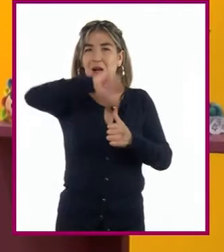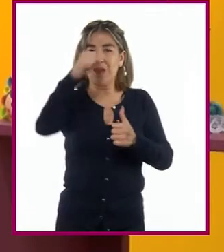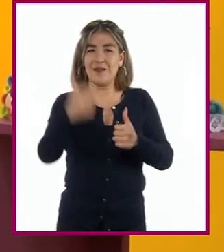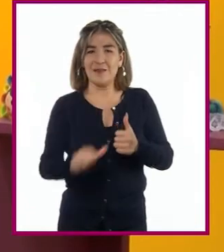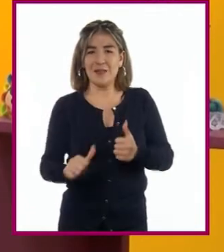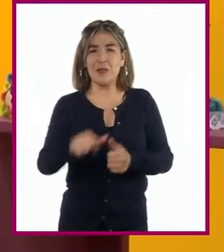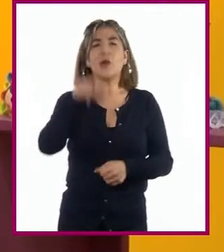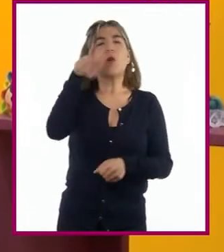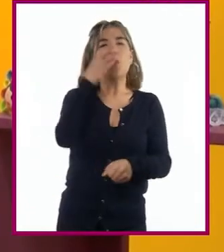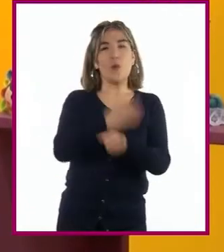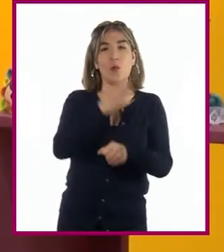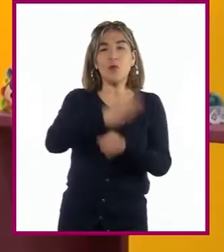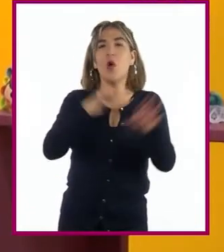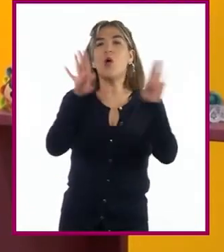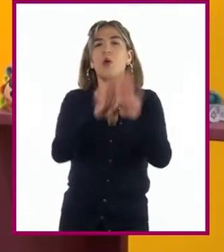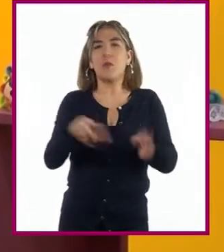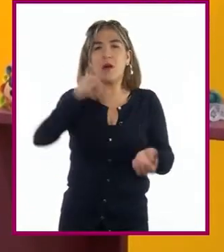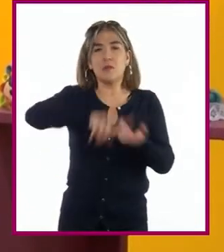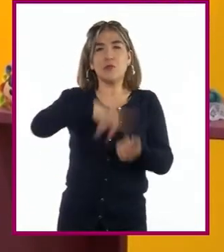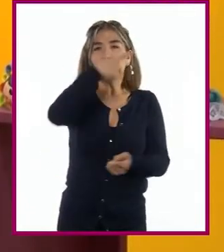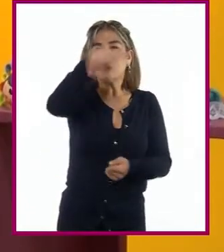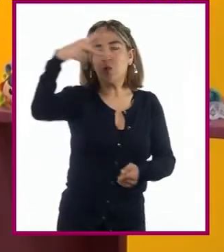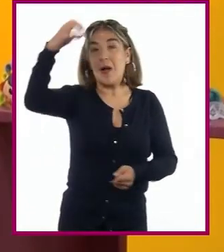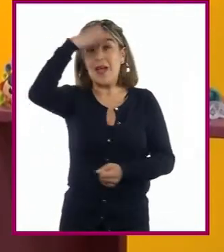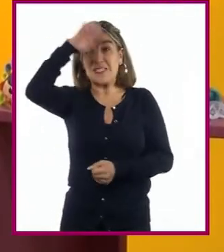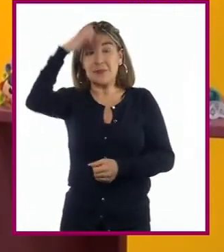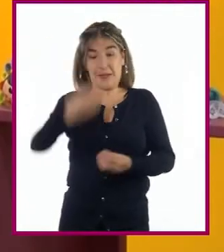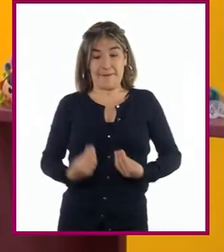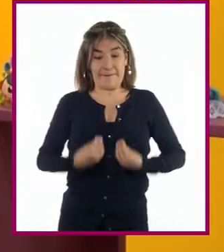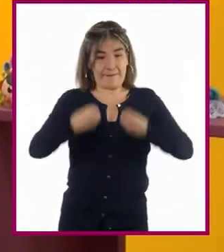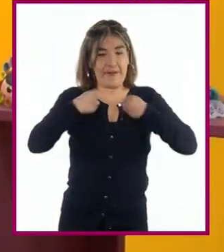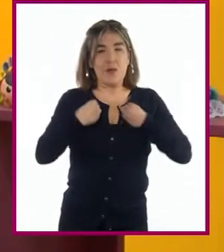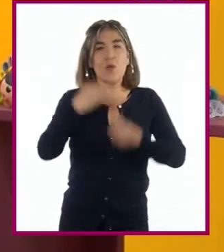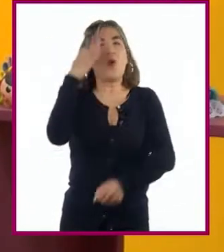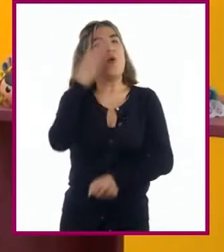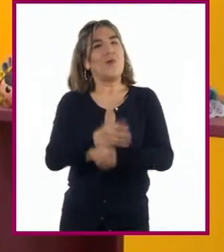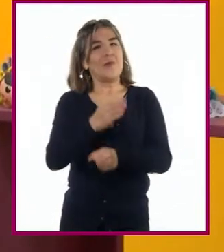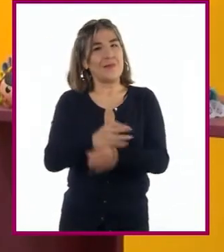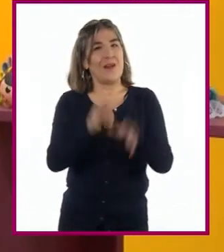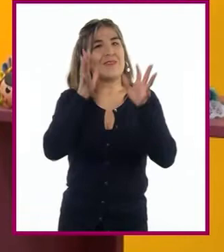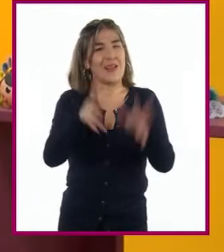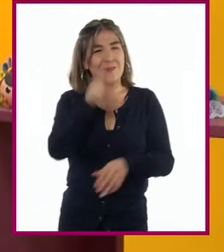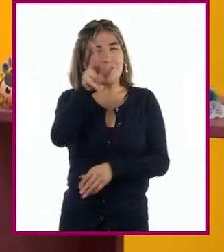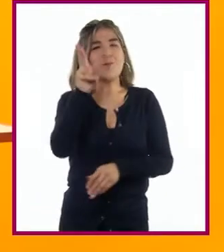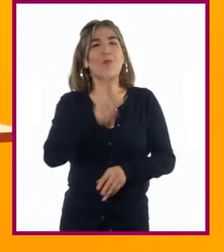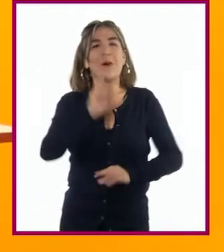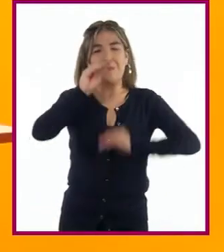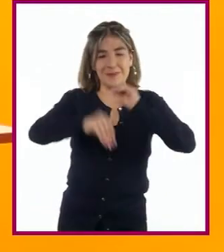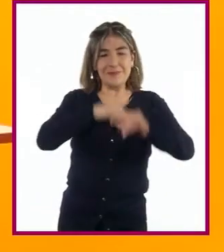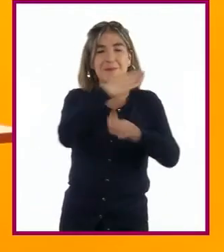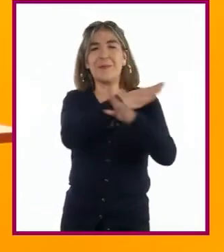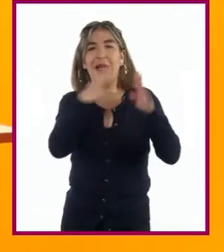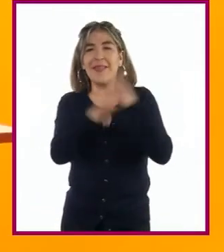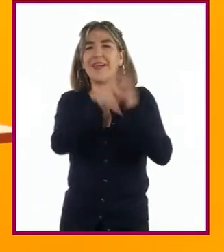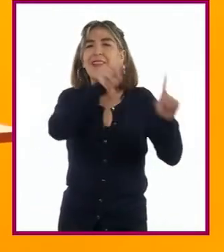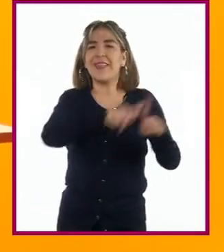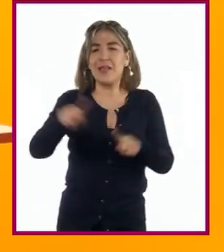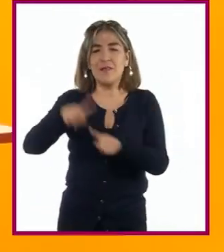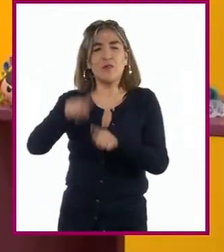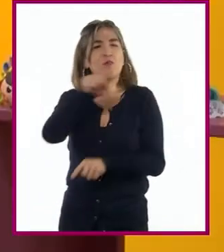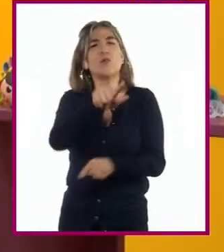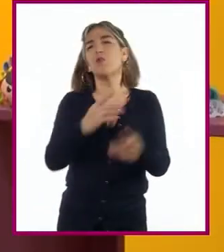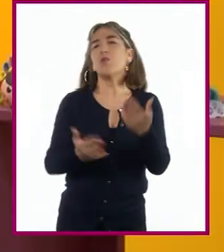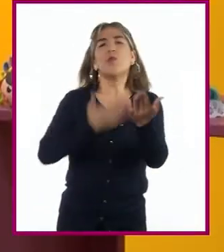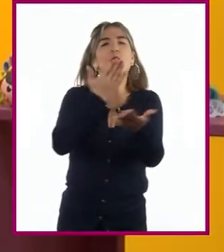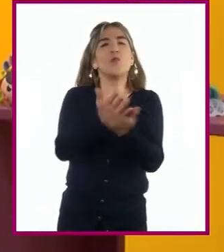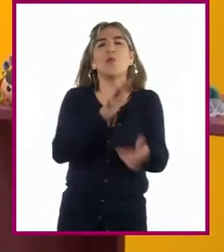Para poder dejar evidencia de nuestras experiencias vividas, es momento de explorar materiales diversos. Cualquiera que tengan a la